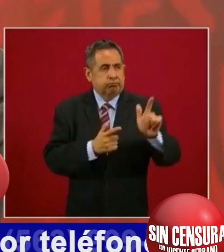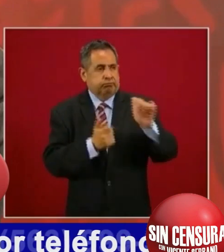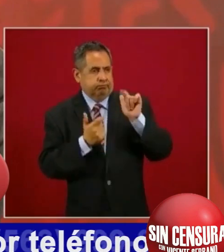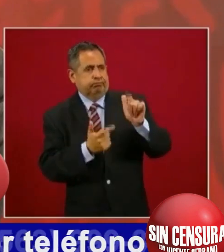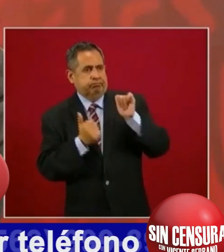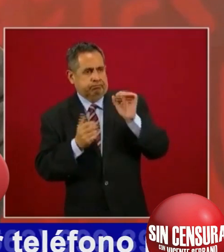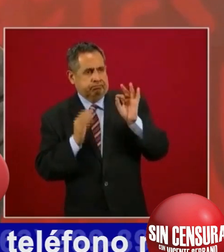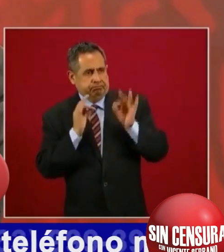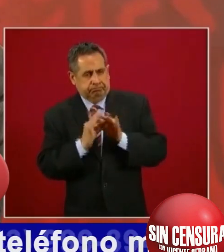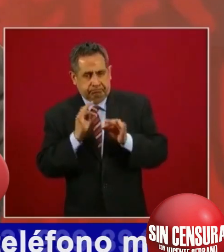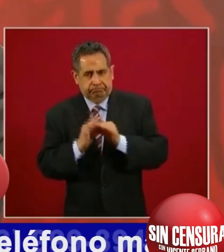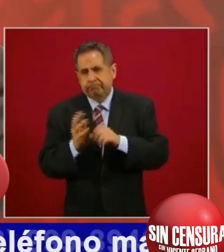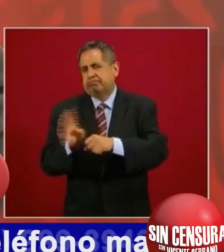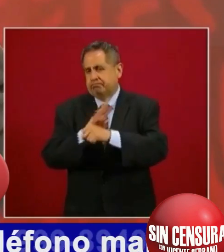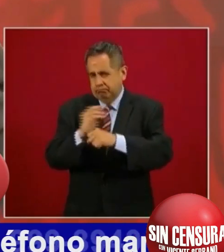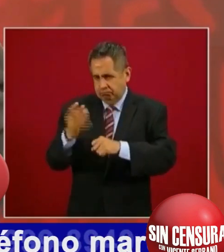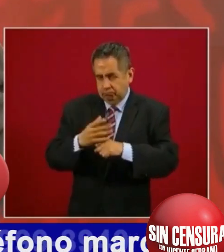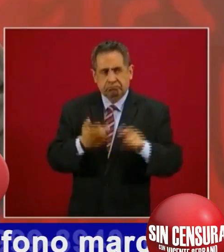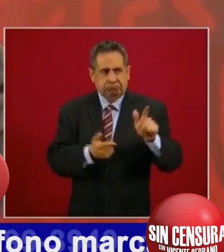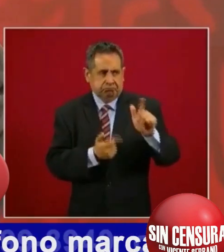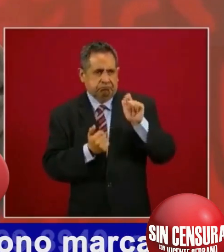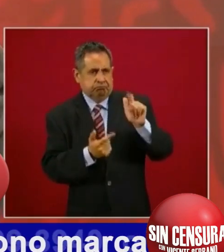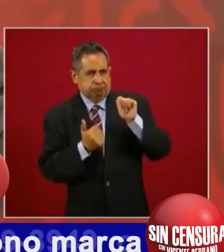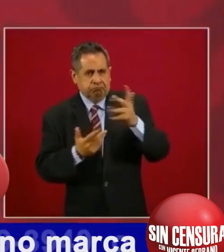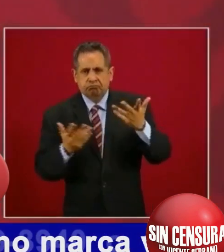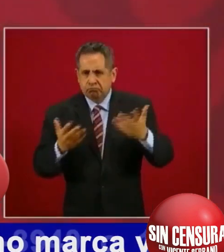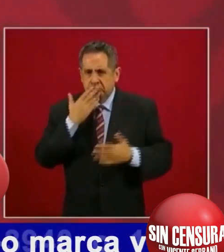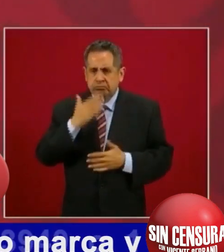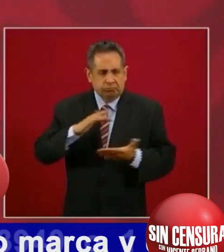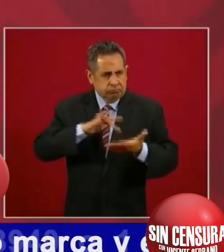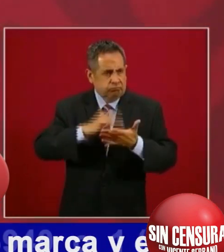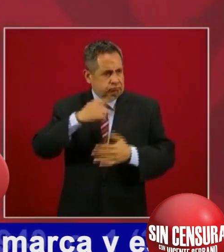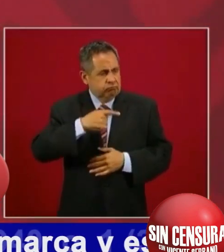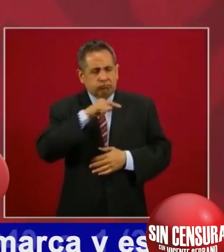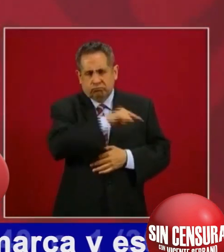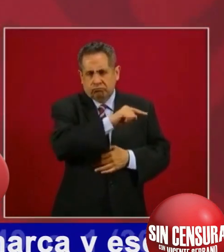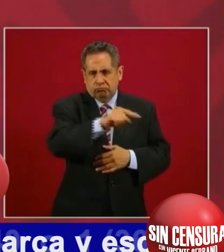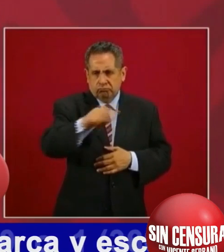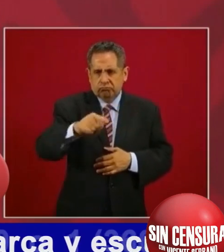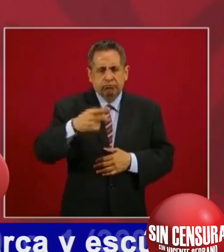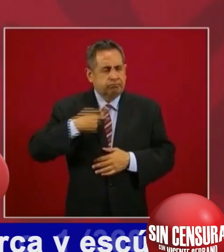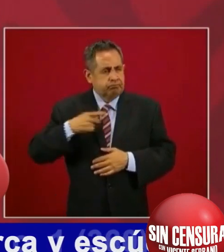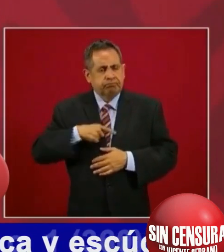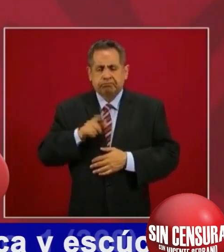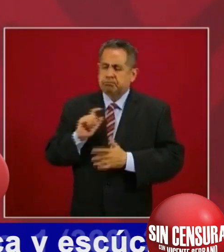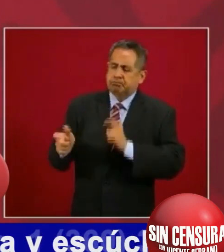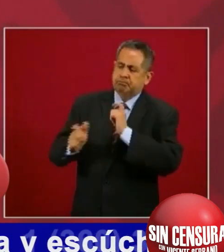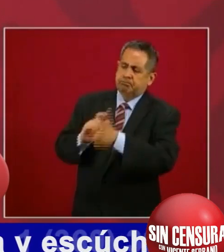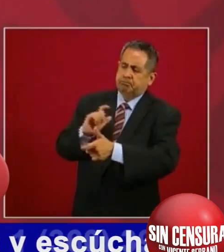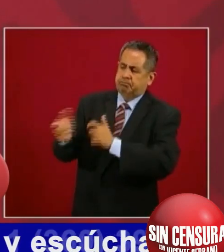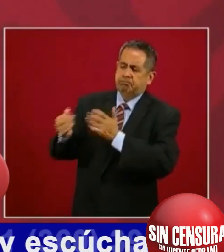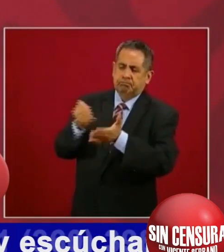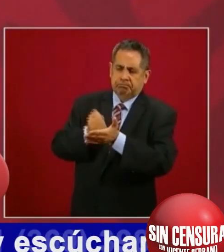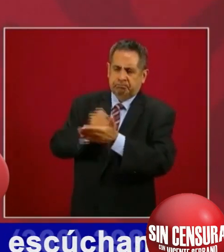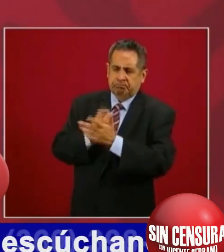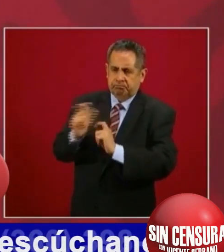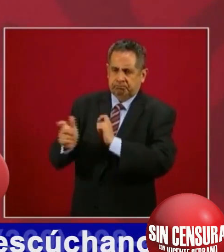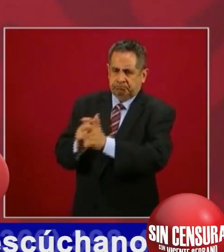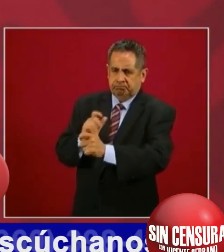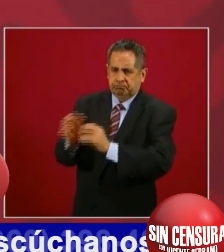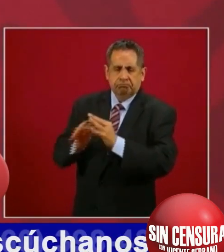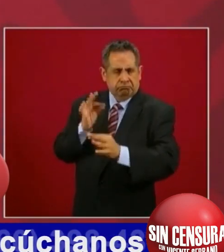pandemia. Quiero pues agradecer a los contribuyentes